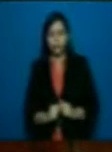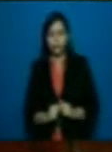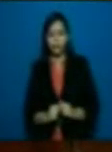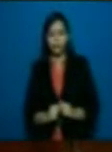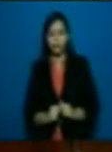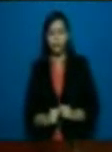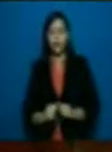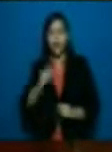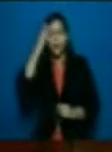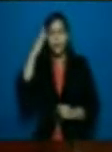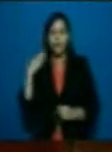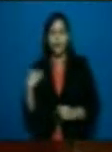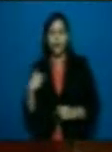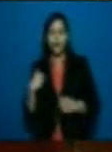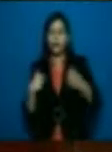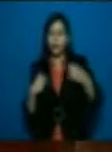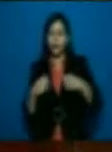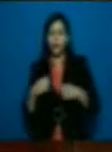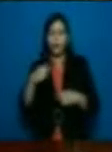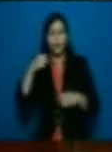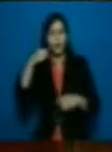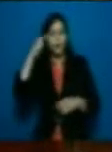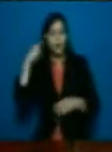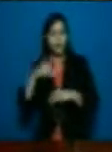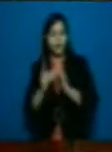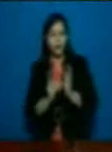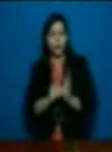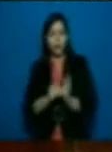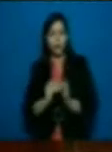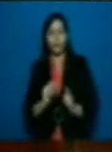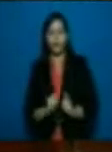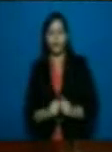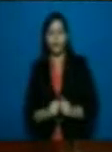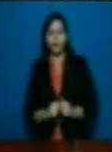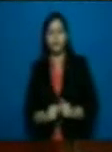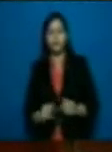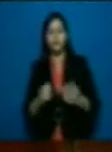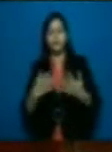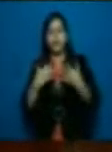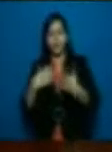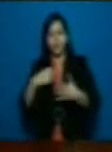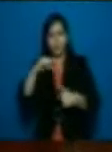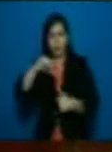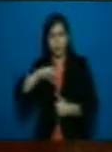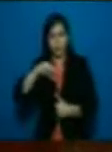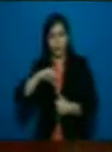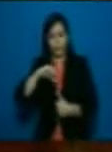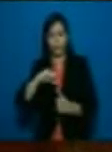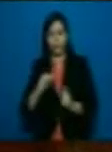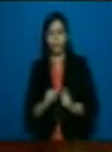señoras diputados y señores diputados al parlamento centroamericano